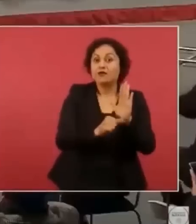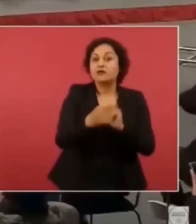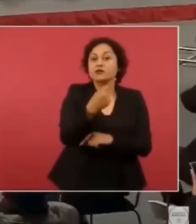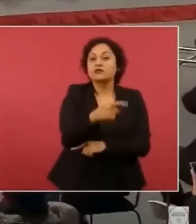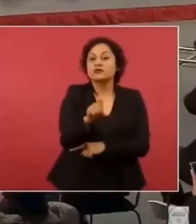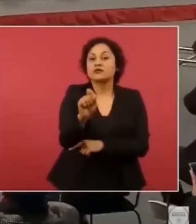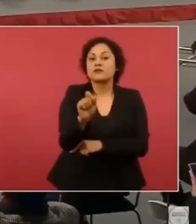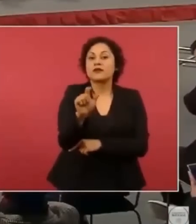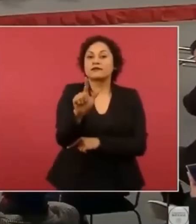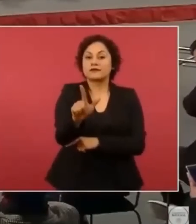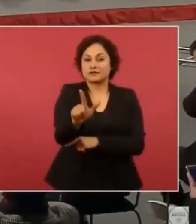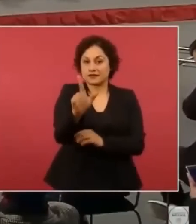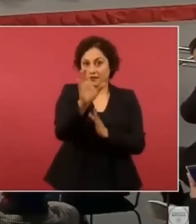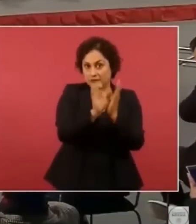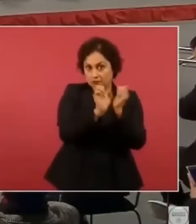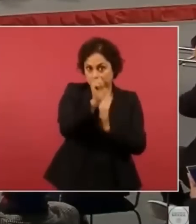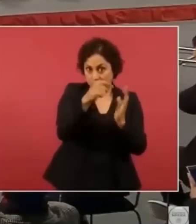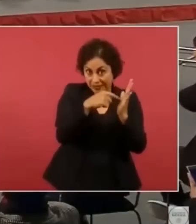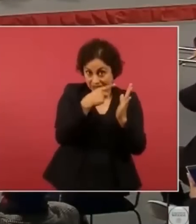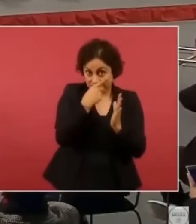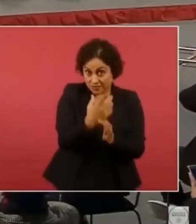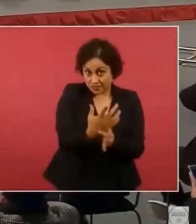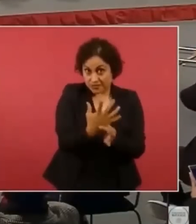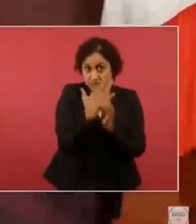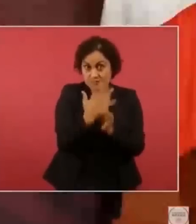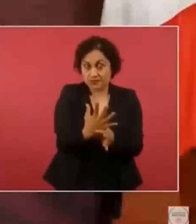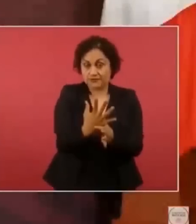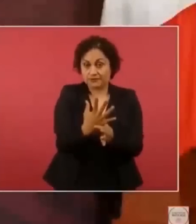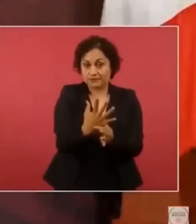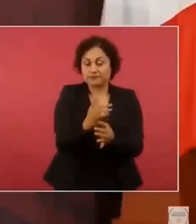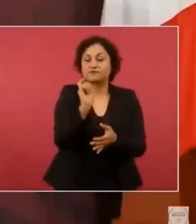Constitución Política de los Estados Unidos Mexicanos.